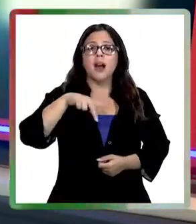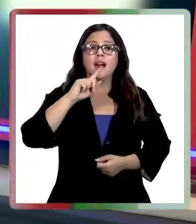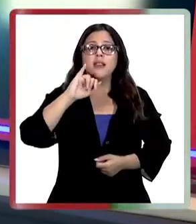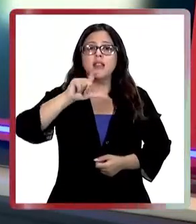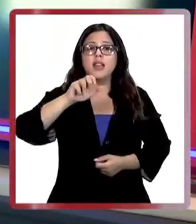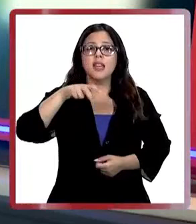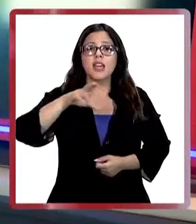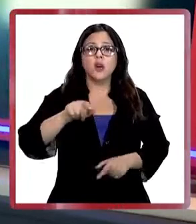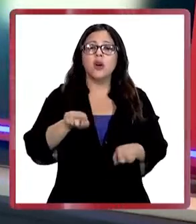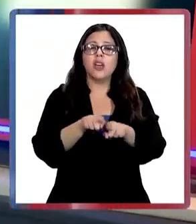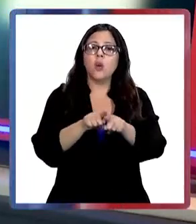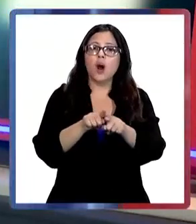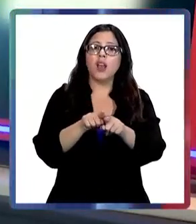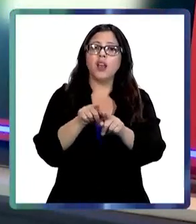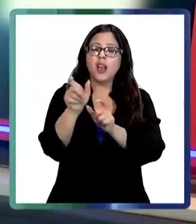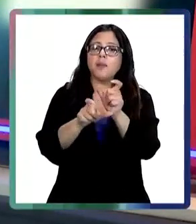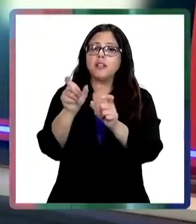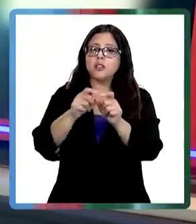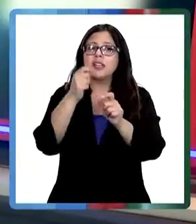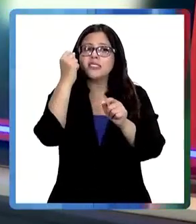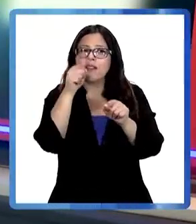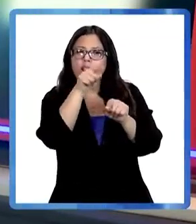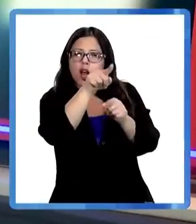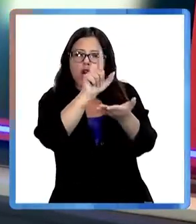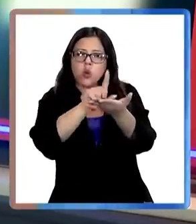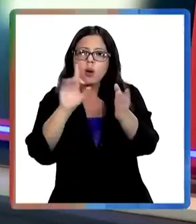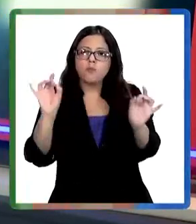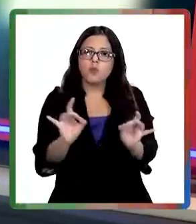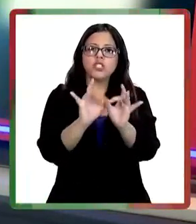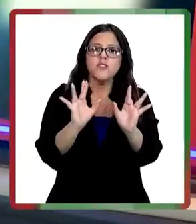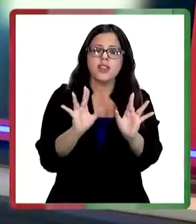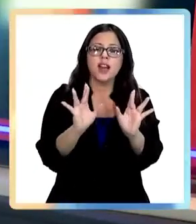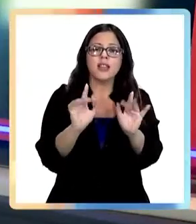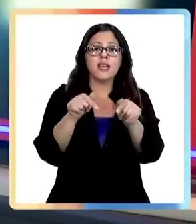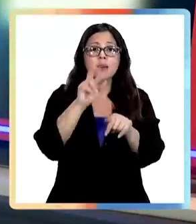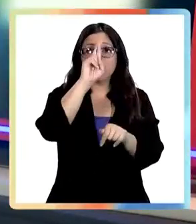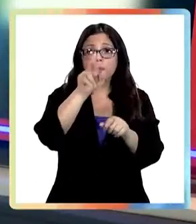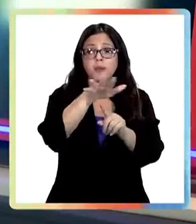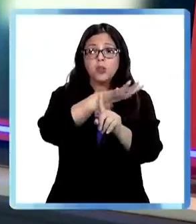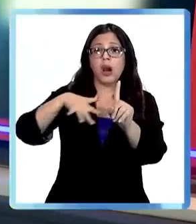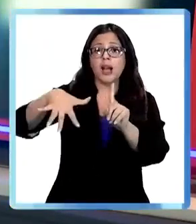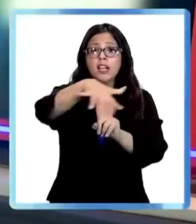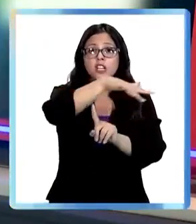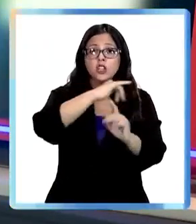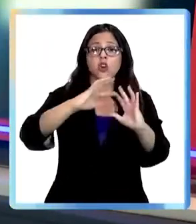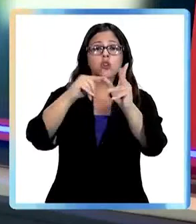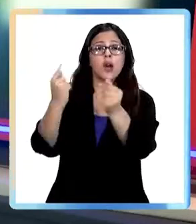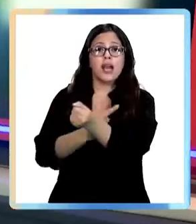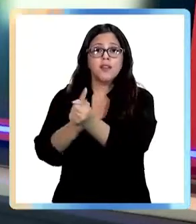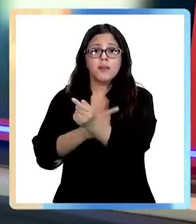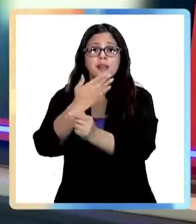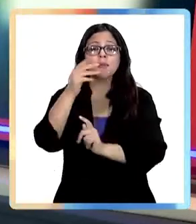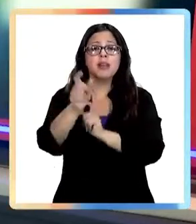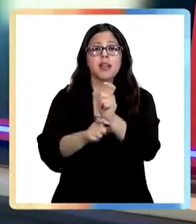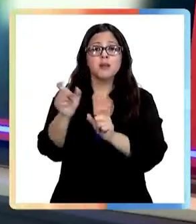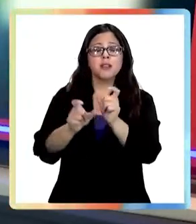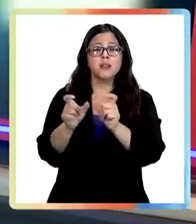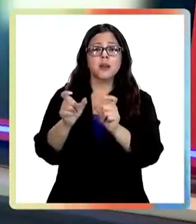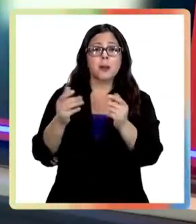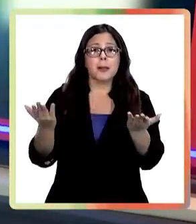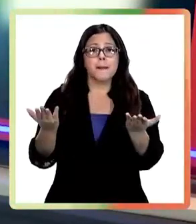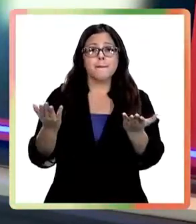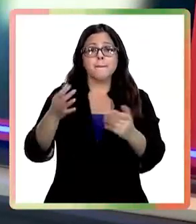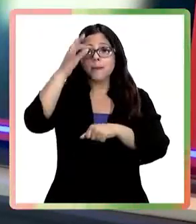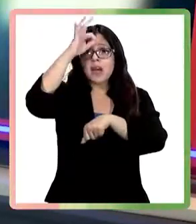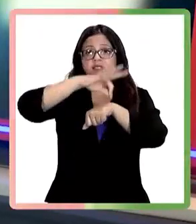la gente estar atento a esos lugares, ¿verdad? Saber que está esa posibilidad y que por respeto al entorno, ¿verdad?, a nuestros familiares, a aquellas personas que decíamos son